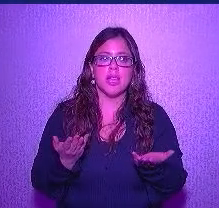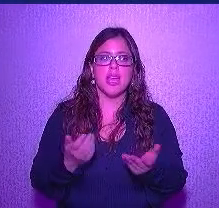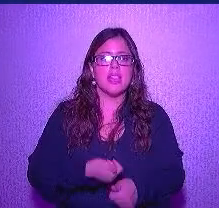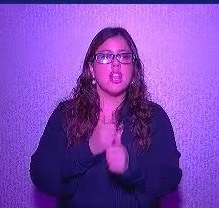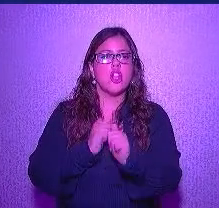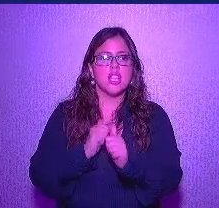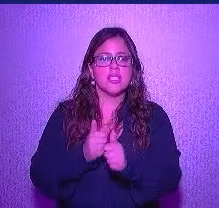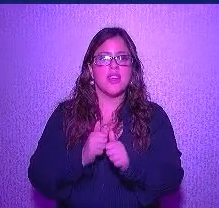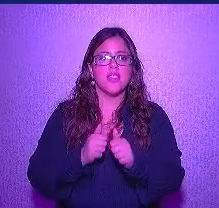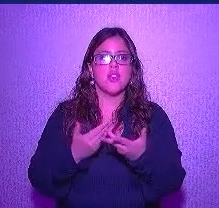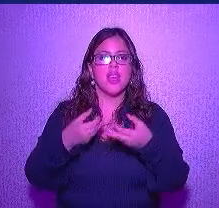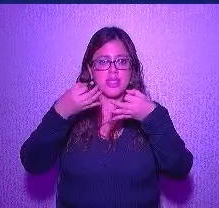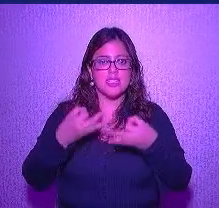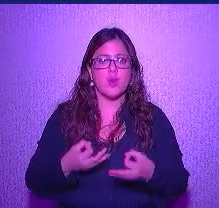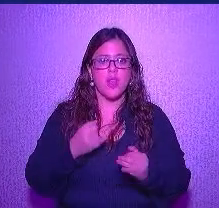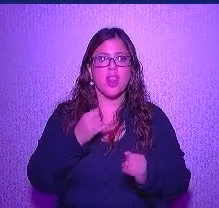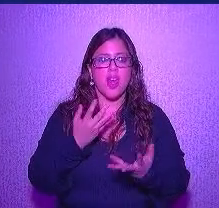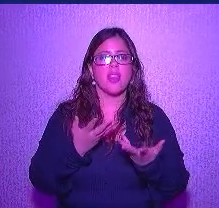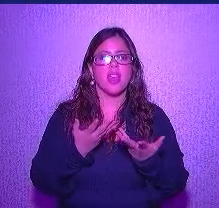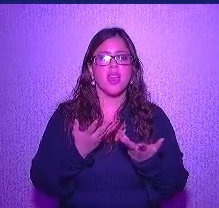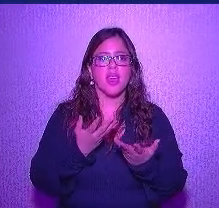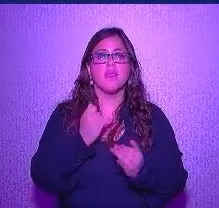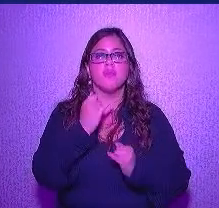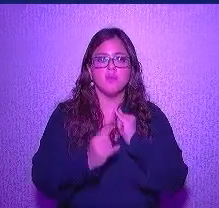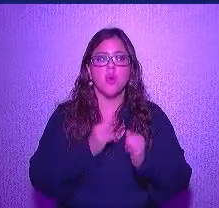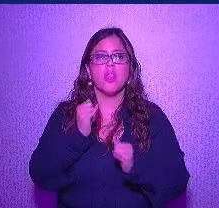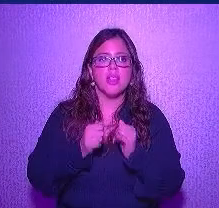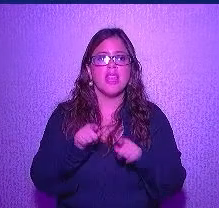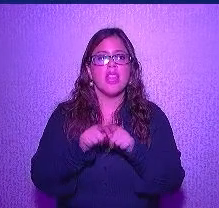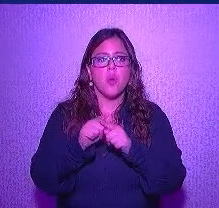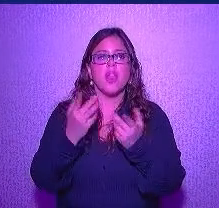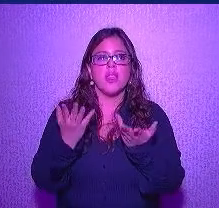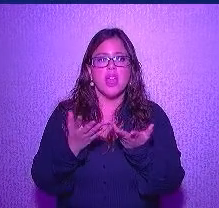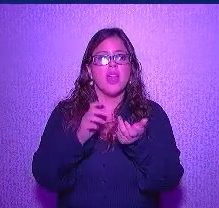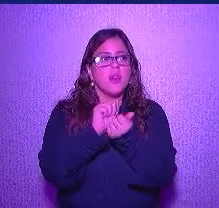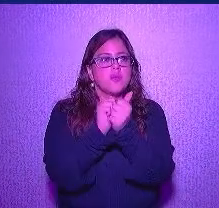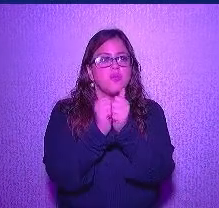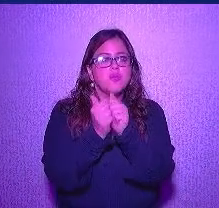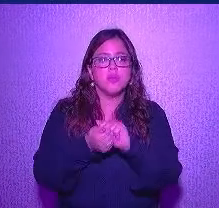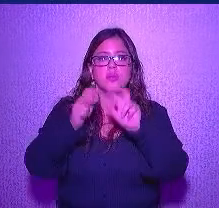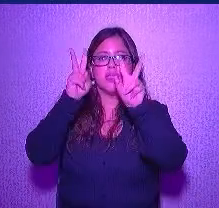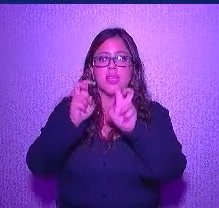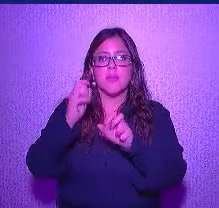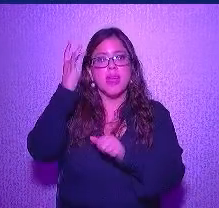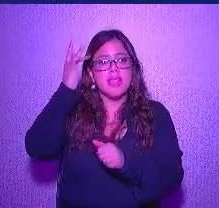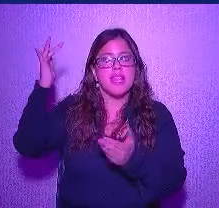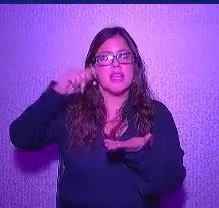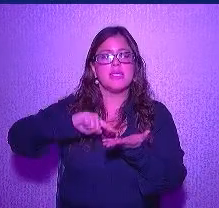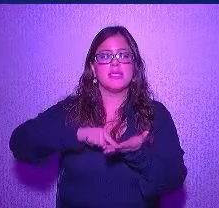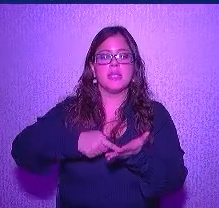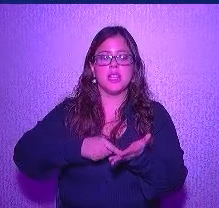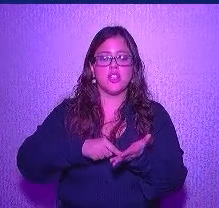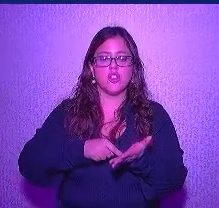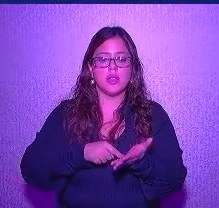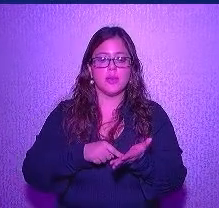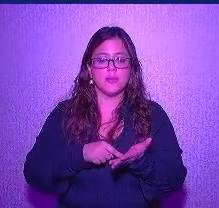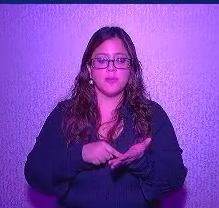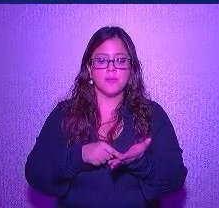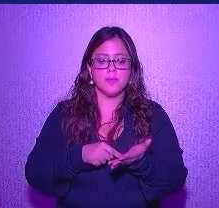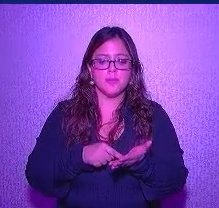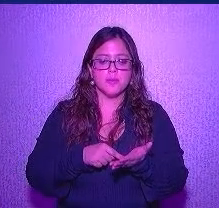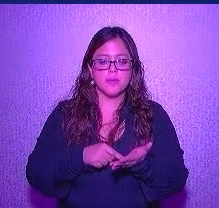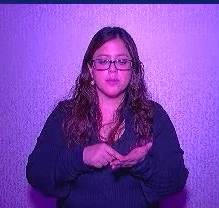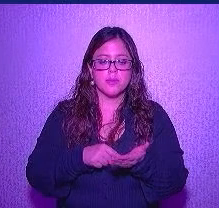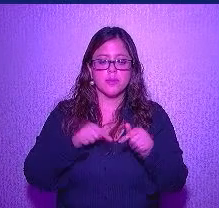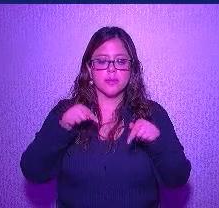ciberseguridad en un mundo que está adoptando de una forma cada vez más intensa la Inteligencia artificial Estoy en este